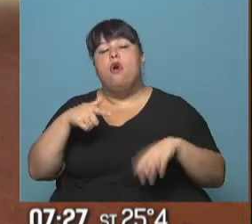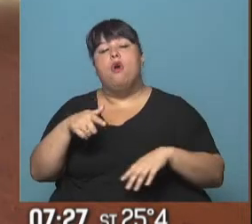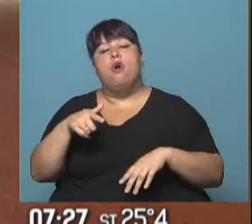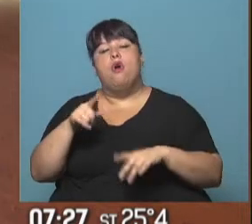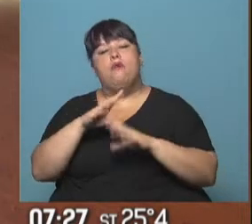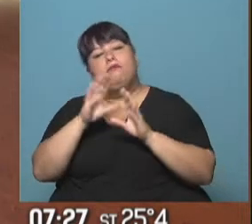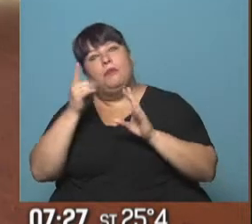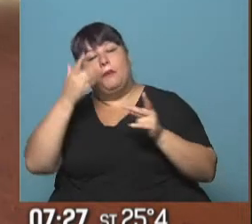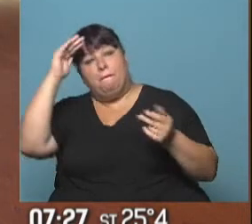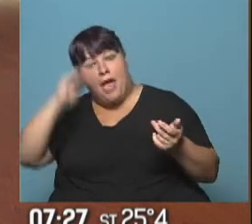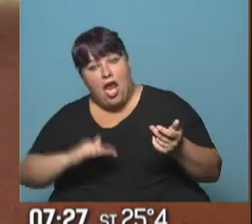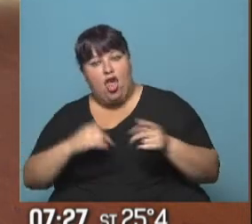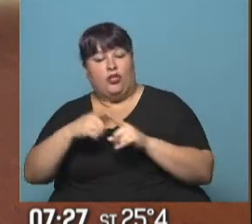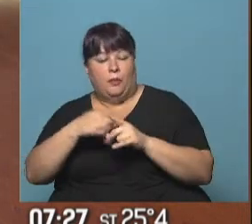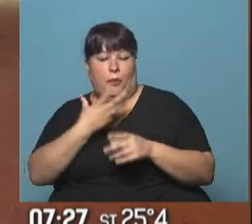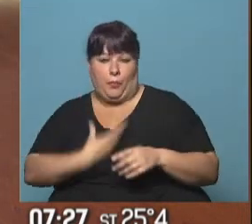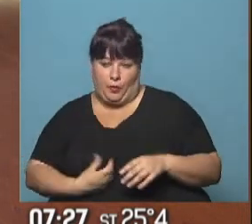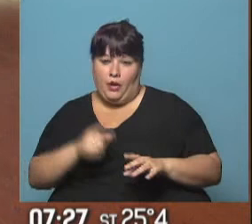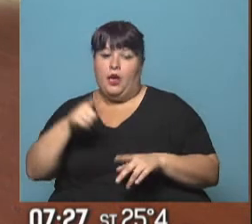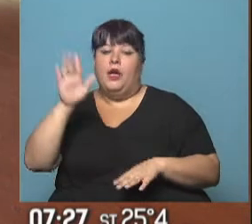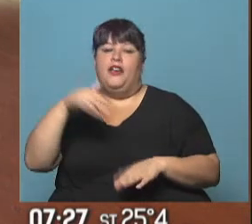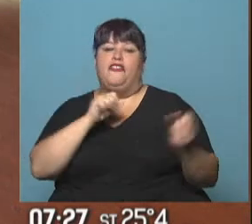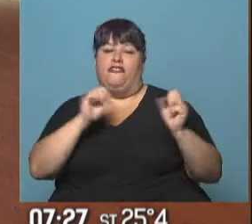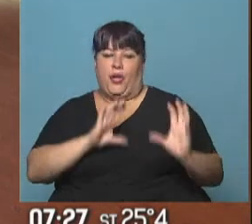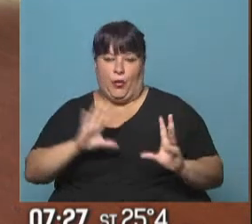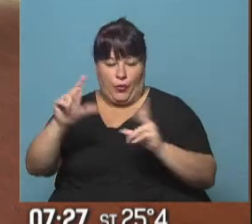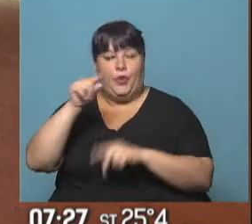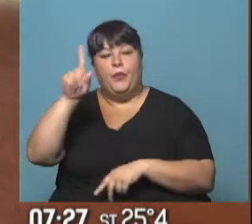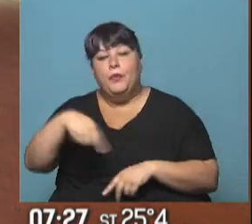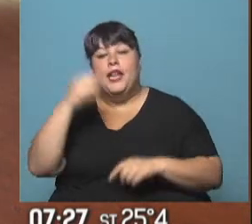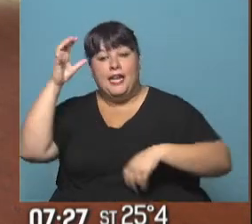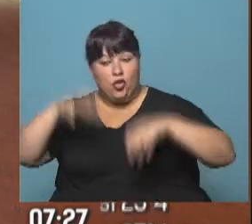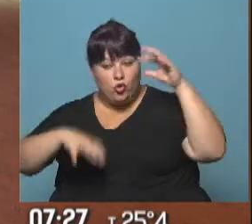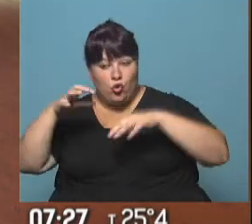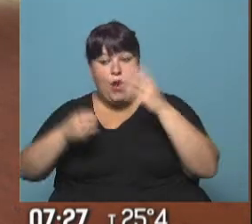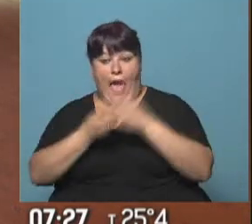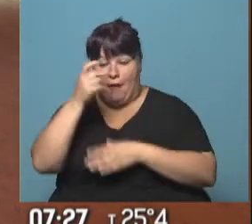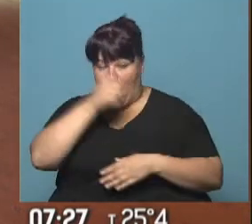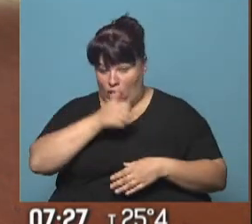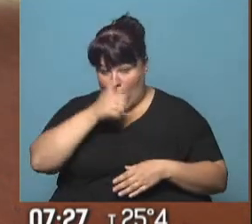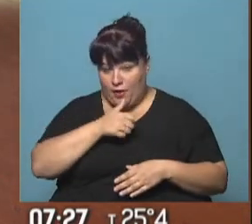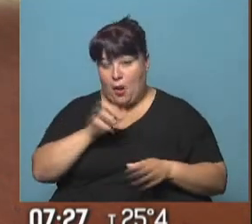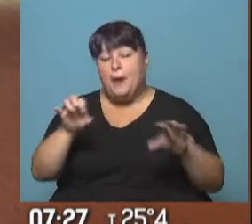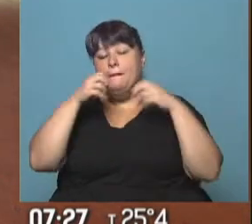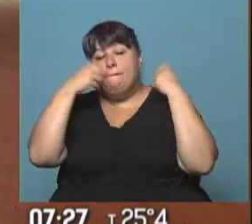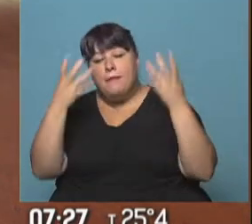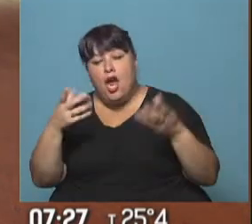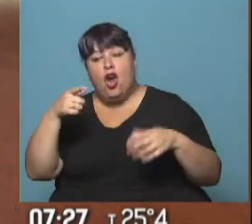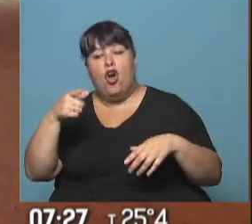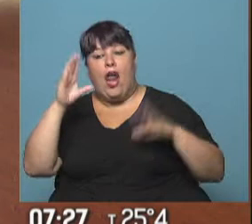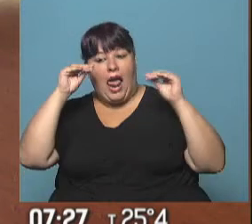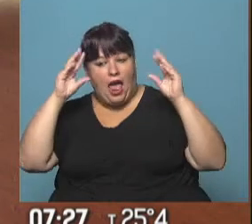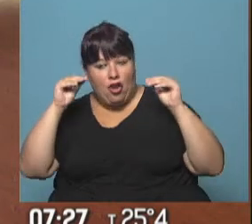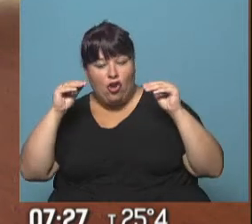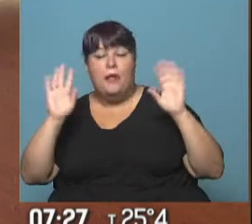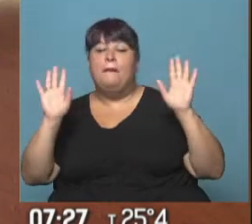un cierto alivio a partir del domingo porque ingresará un frente frío y esto va a provocar precipitaciones en la mañana del domingo, mejorando a partir de la